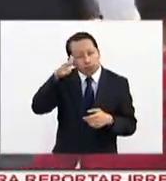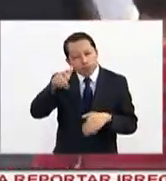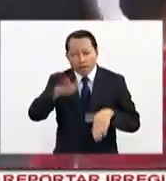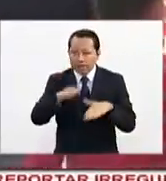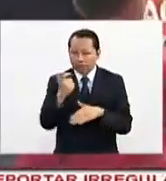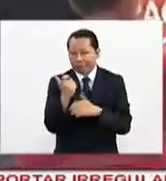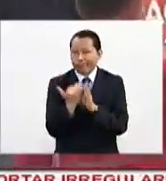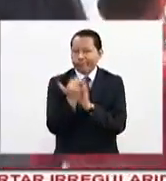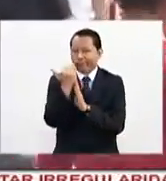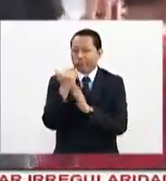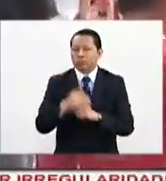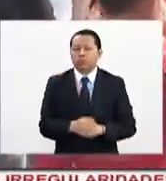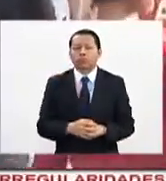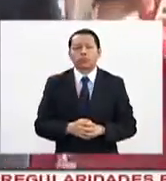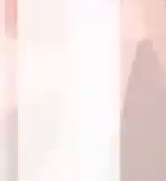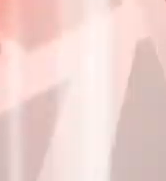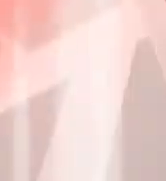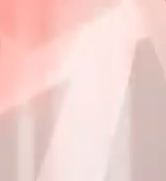precios altos.